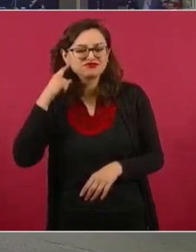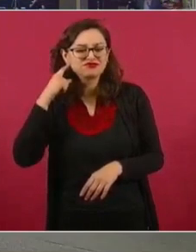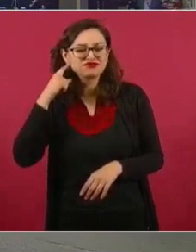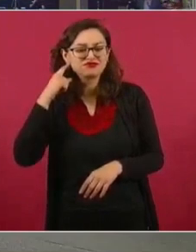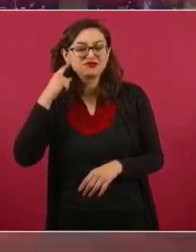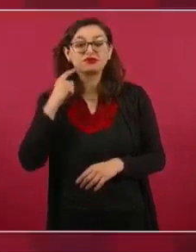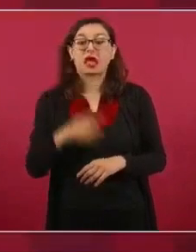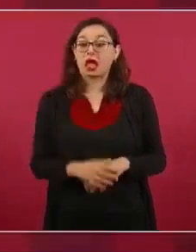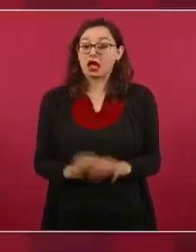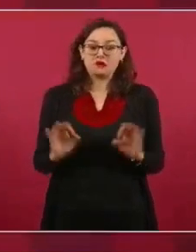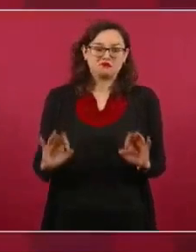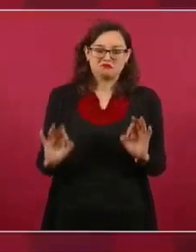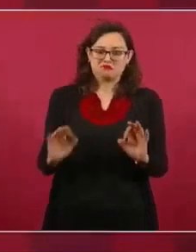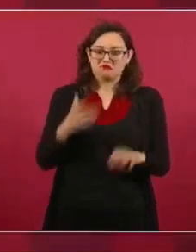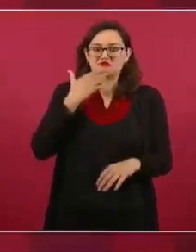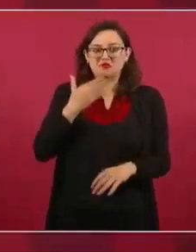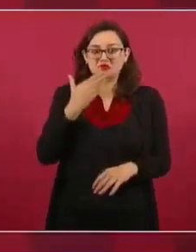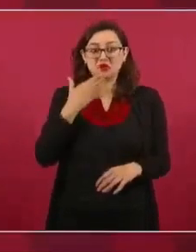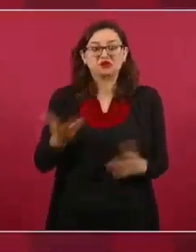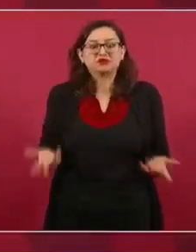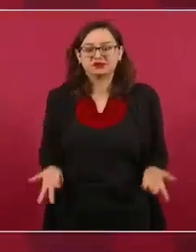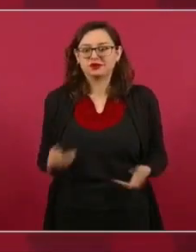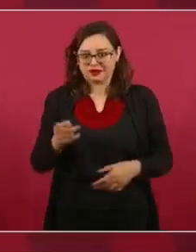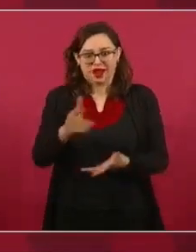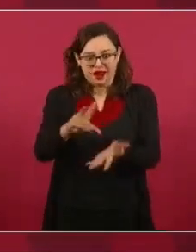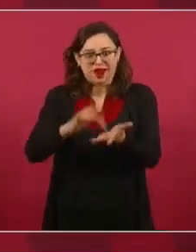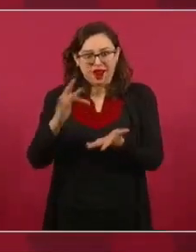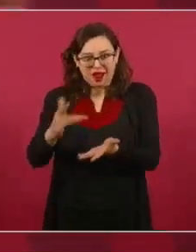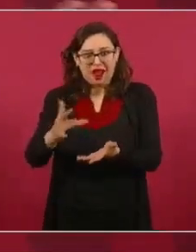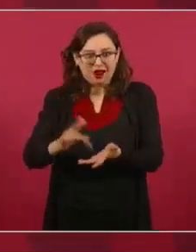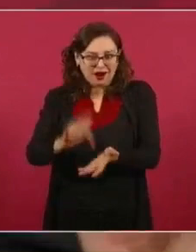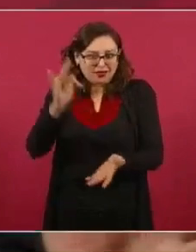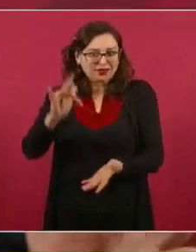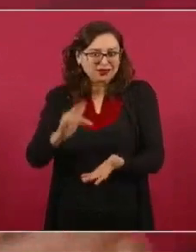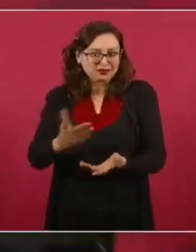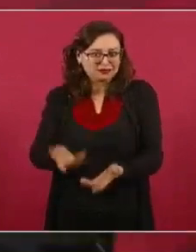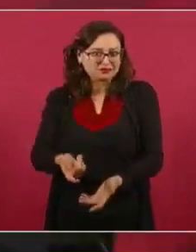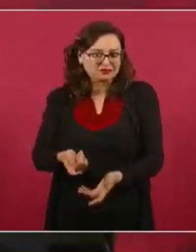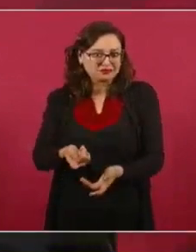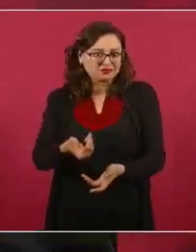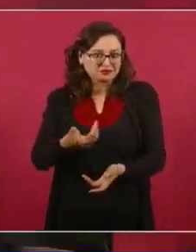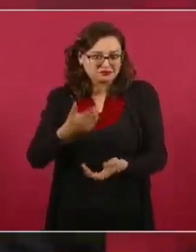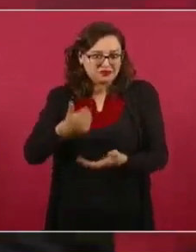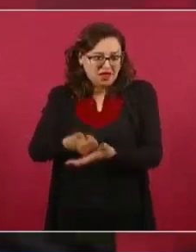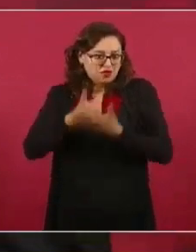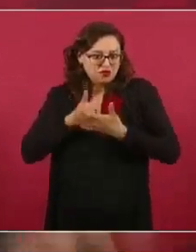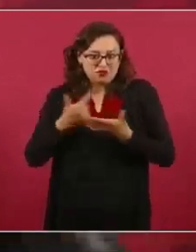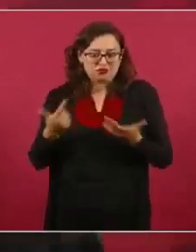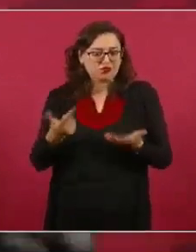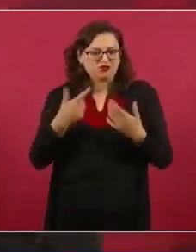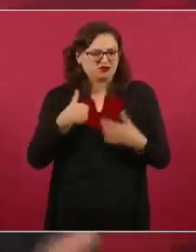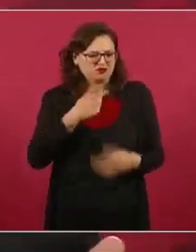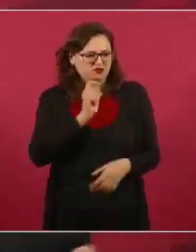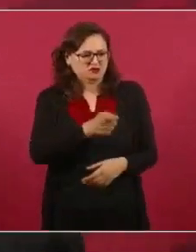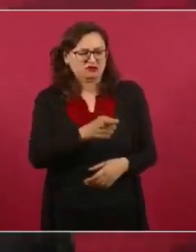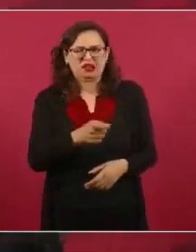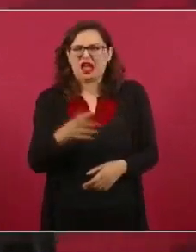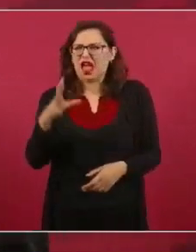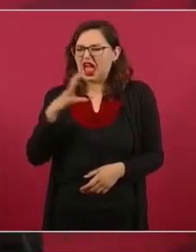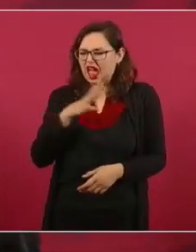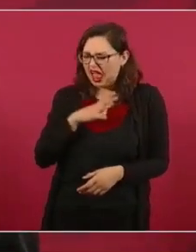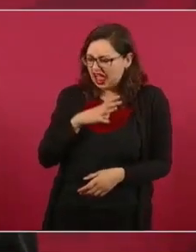No, está muy bien, o sea, la explicación, porque no entendí. Ahí, hay tiro, ¿qué es eso?